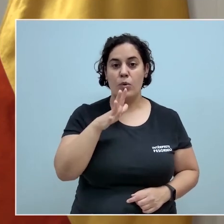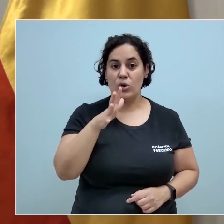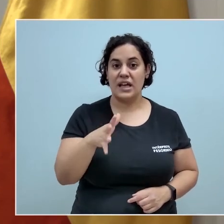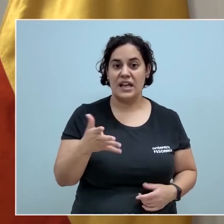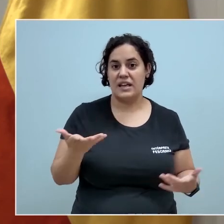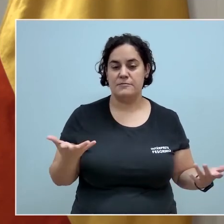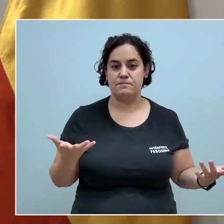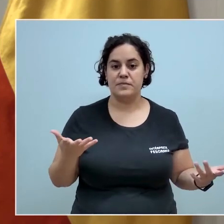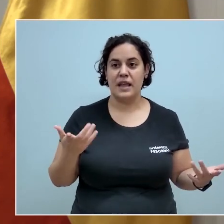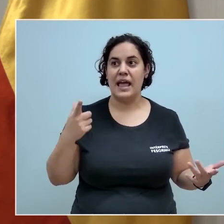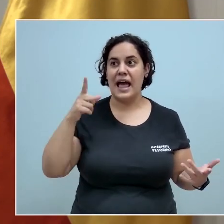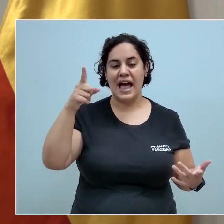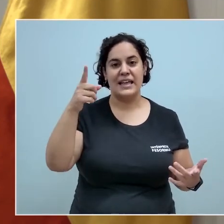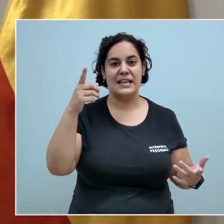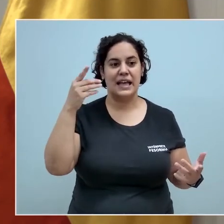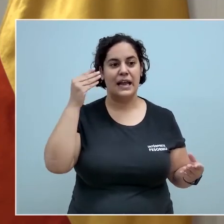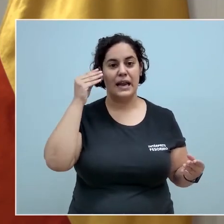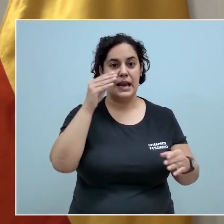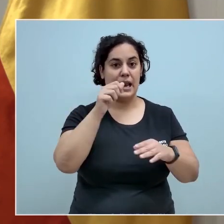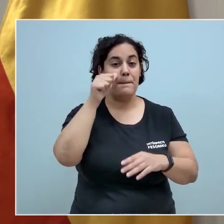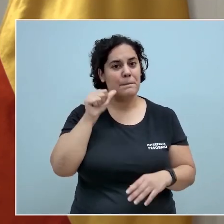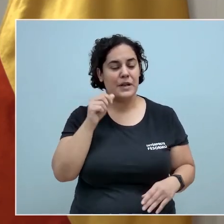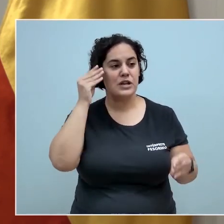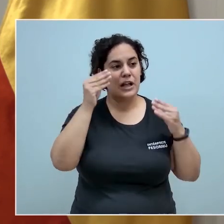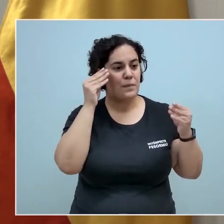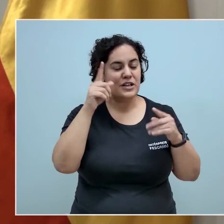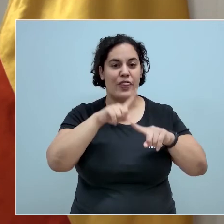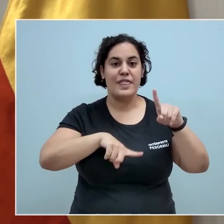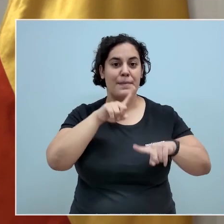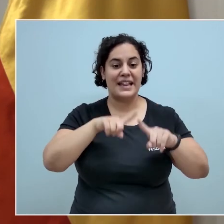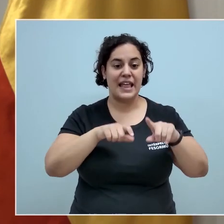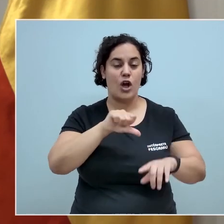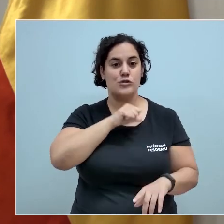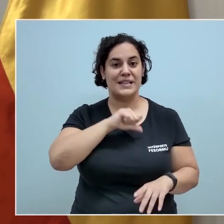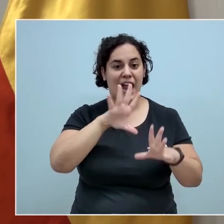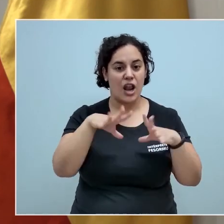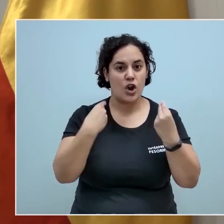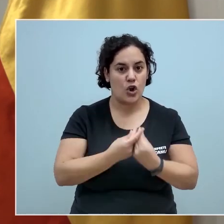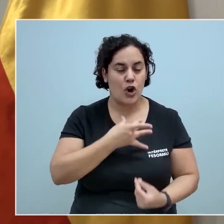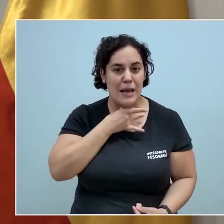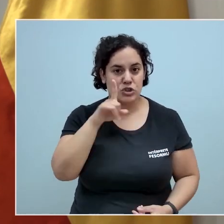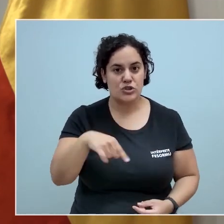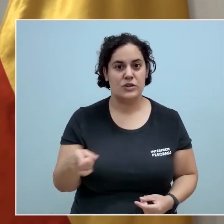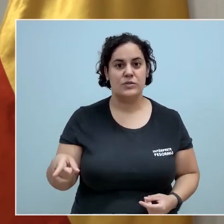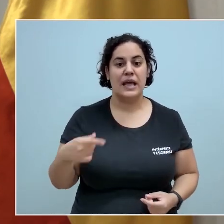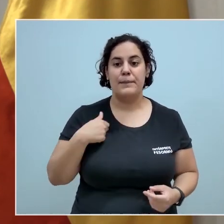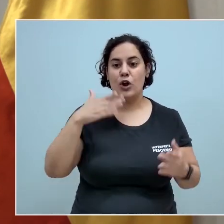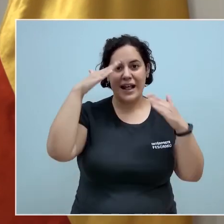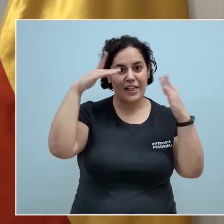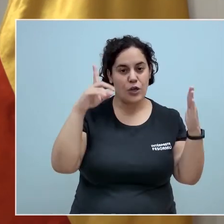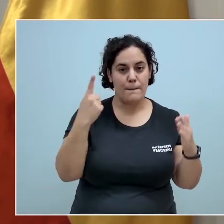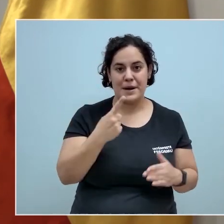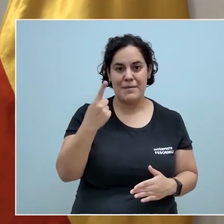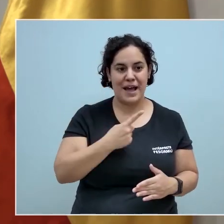de cómo se ha enfrentado la pandemia en determinadas comunidades. Es decir, no han tenido en cuenta para nada el trabajo que se ha hecho en atención primaria,